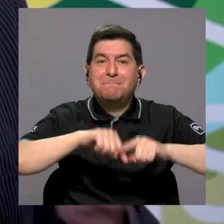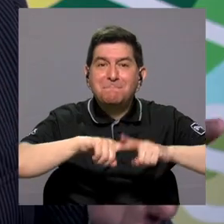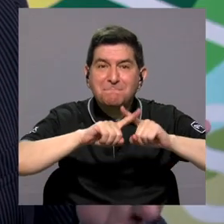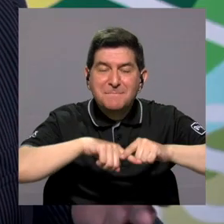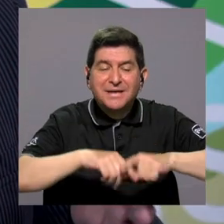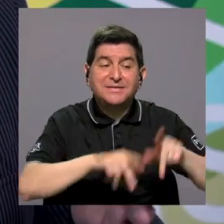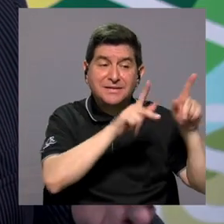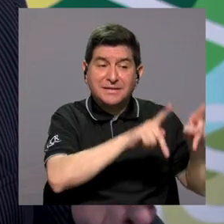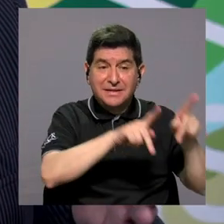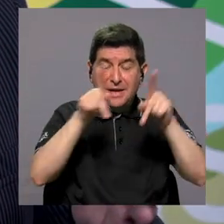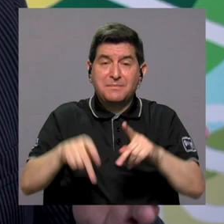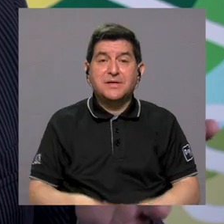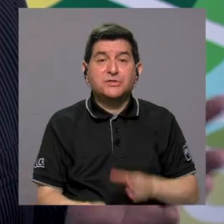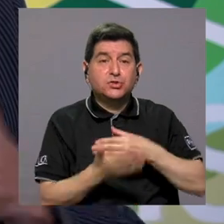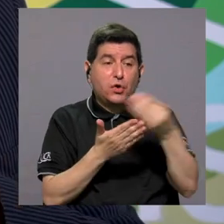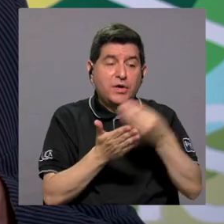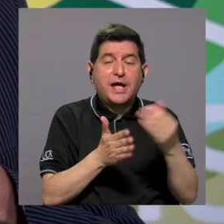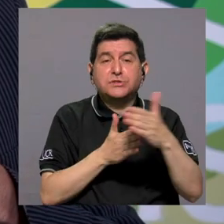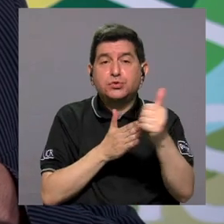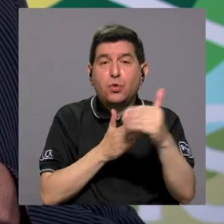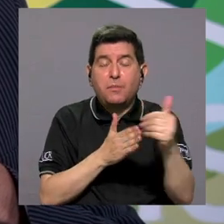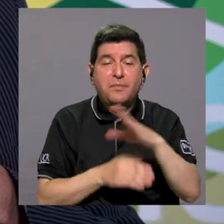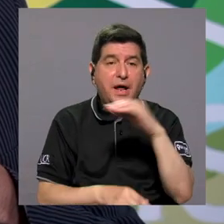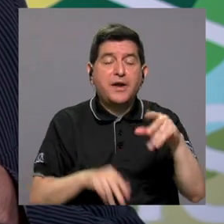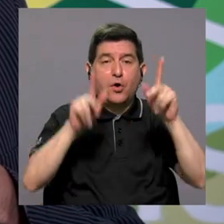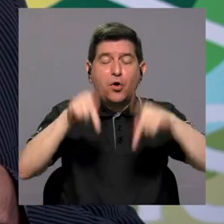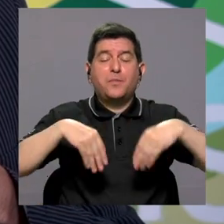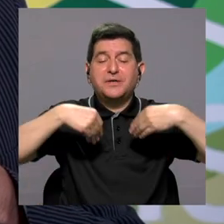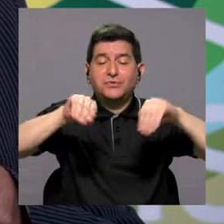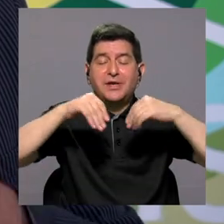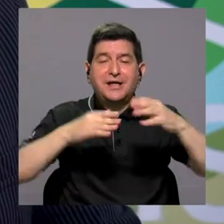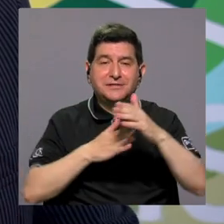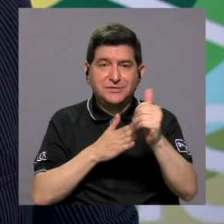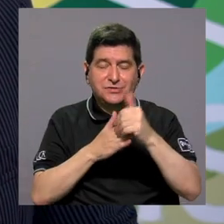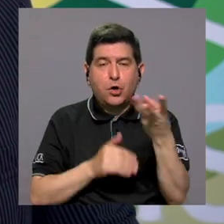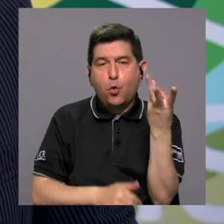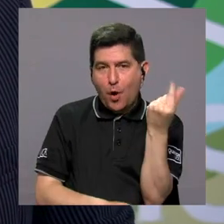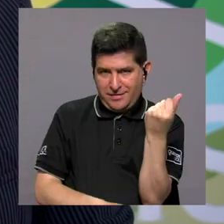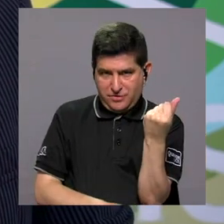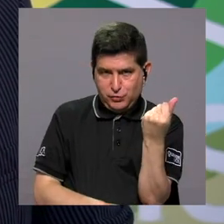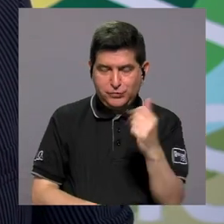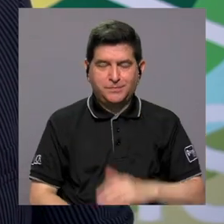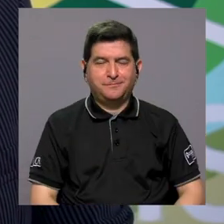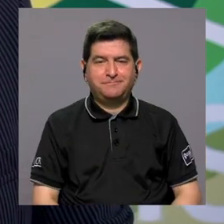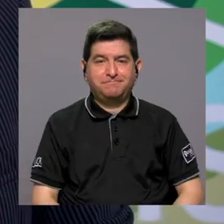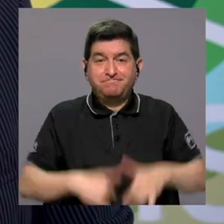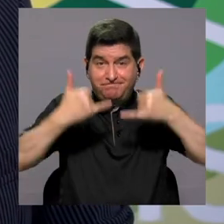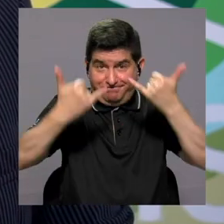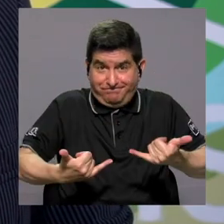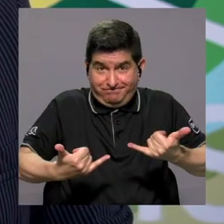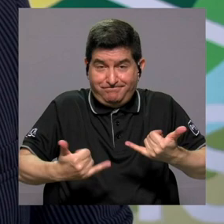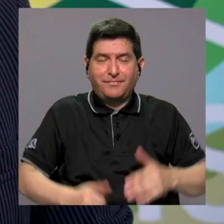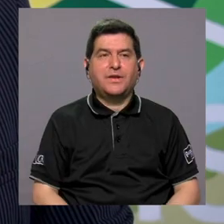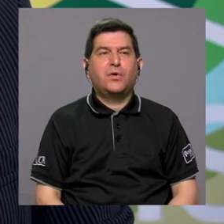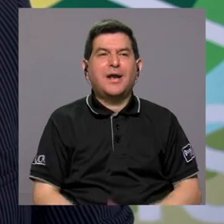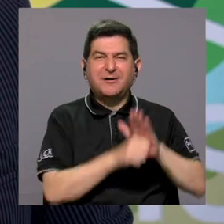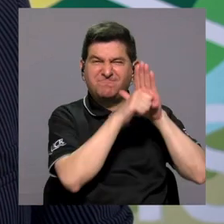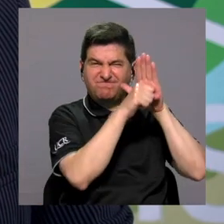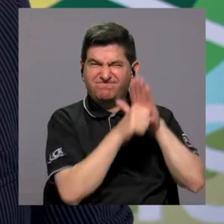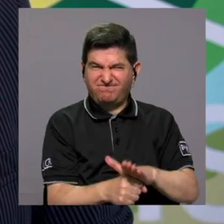de cuántas personas están comprando dólares y cuántas personas están vendiendo dólares en este momento ha habido